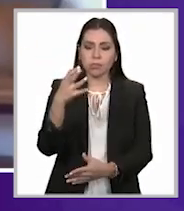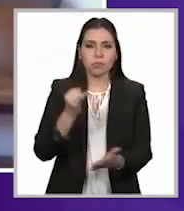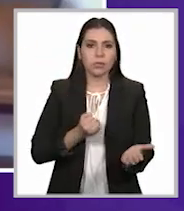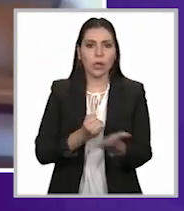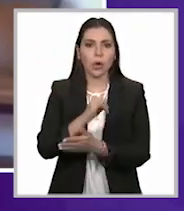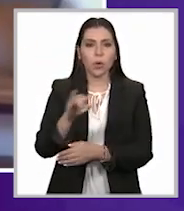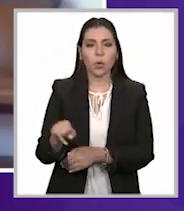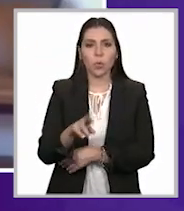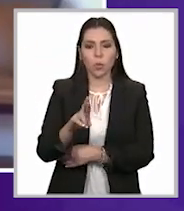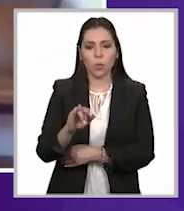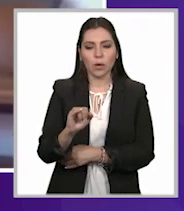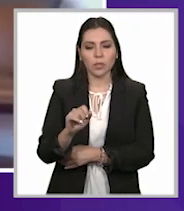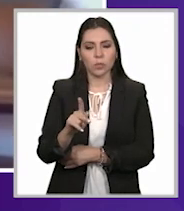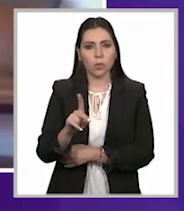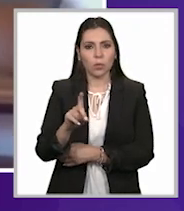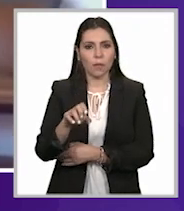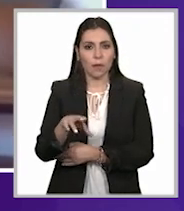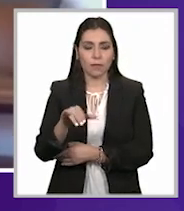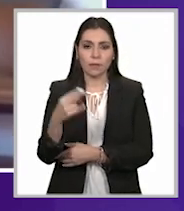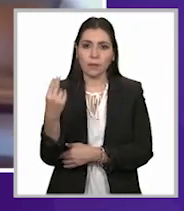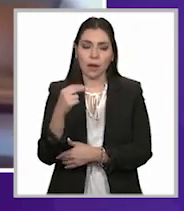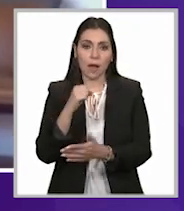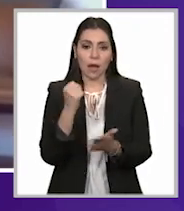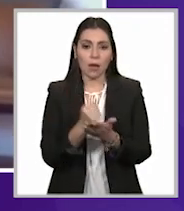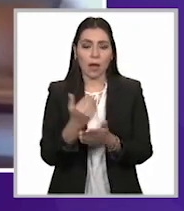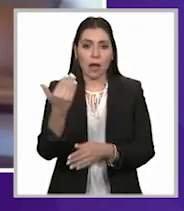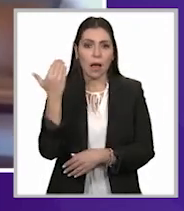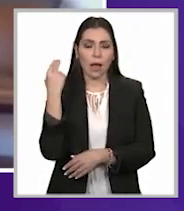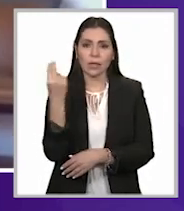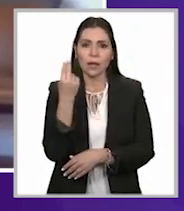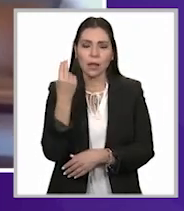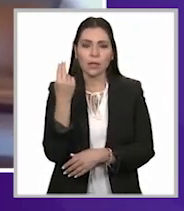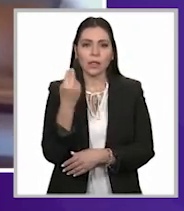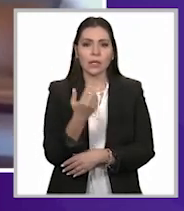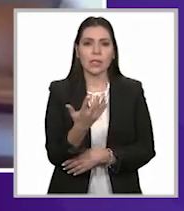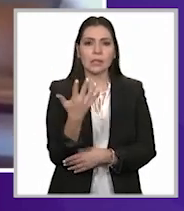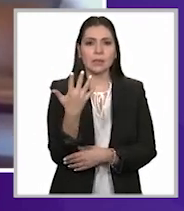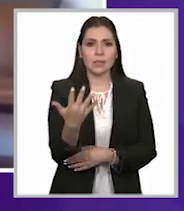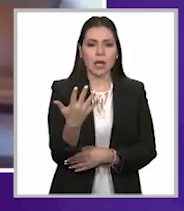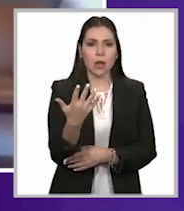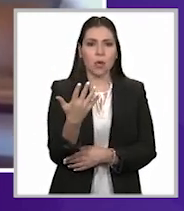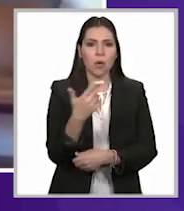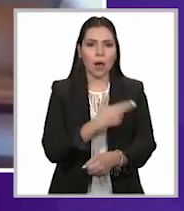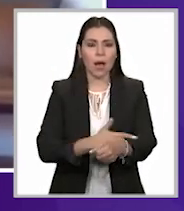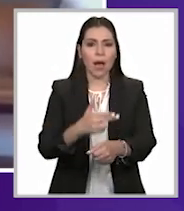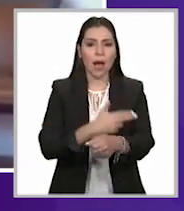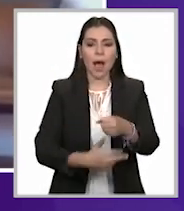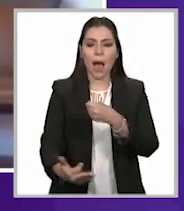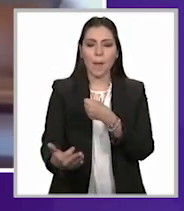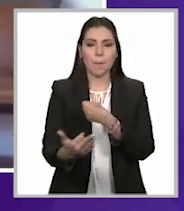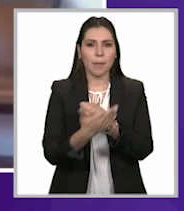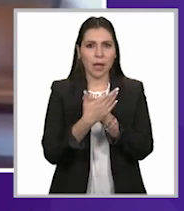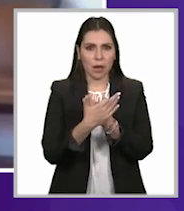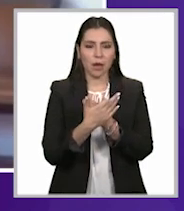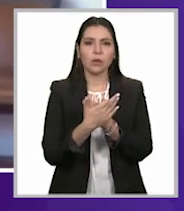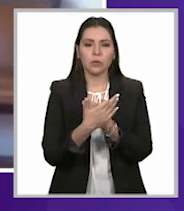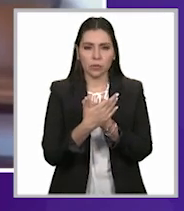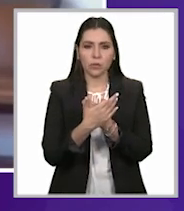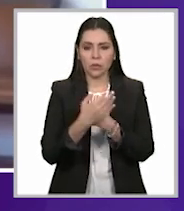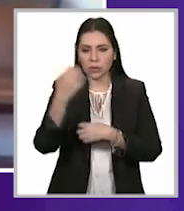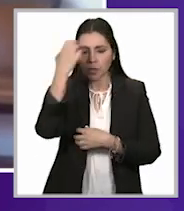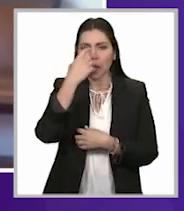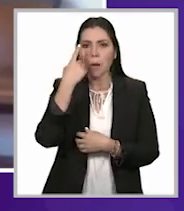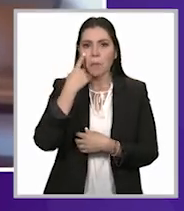por reiteración, lo que quiere decir que necesitábamos 5 amparos en revisión